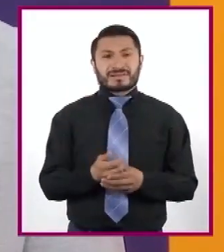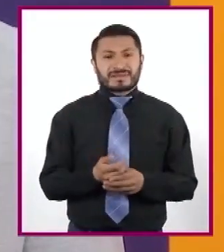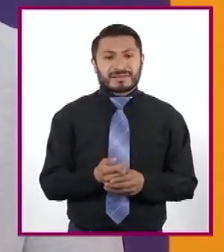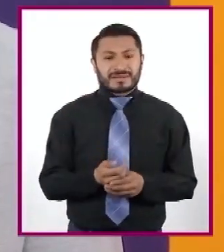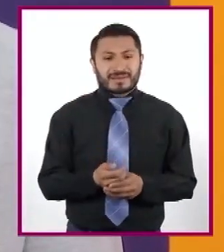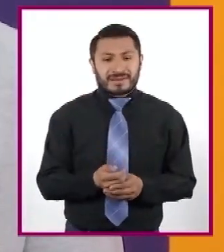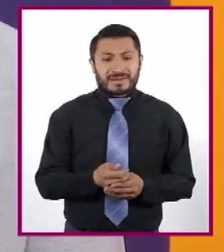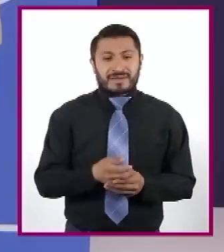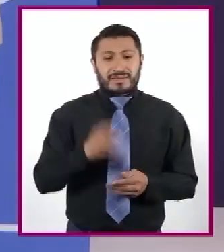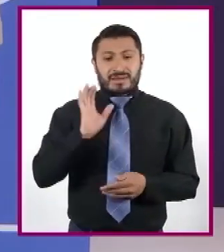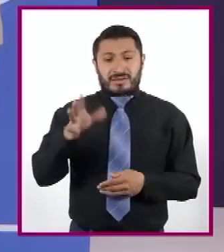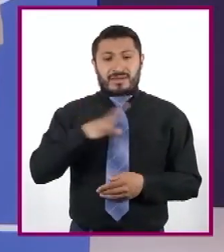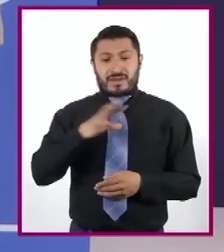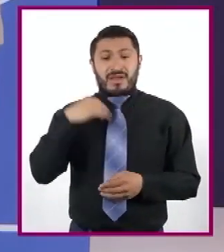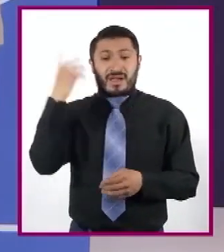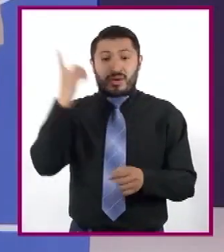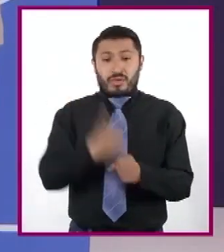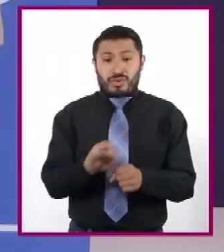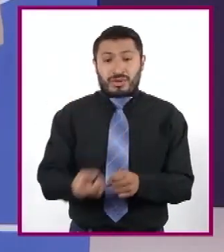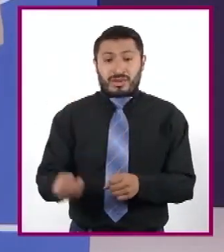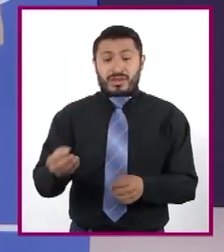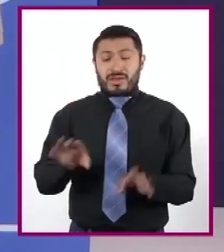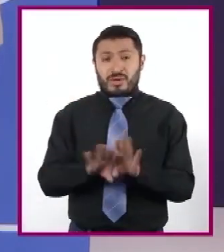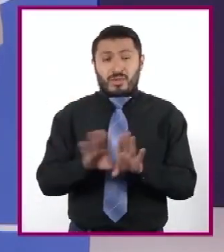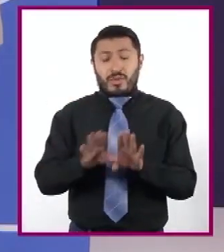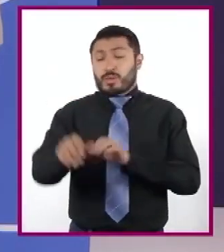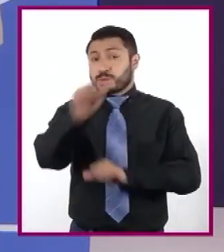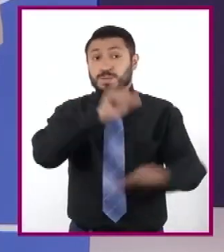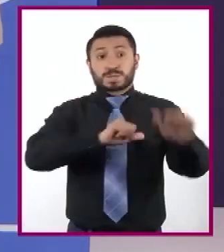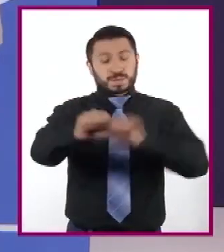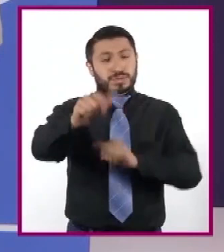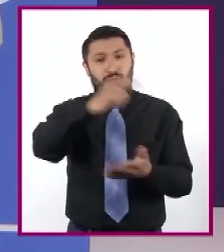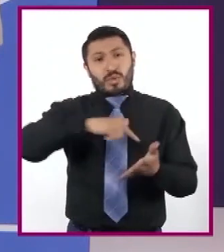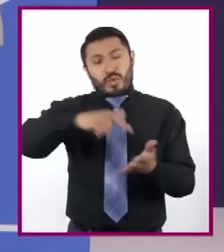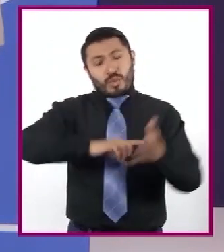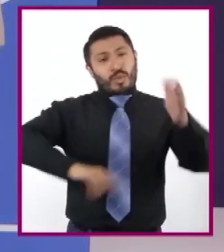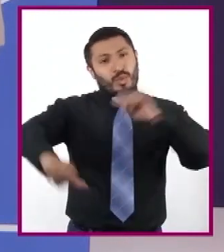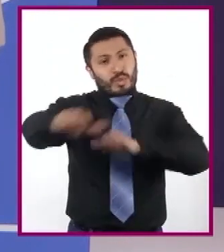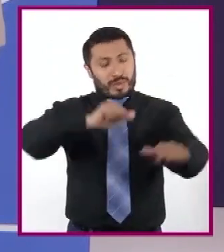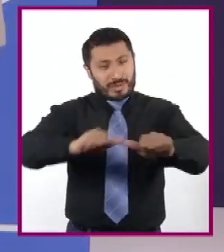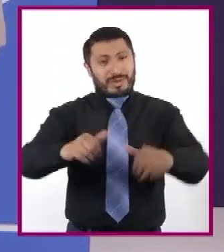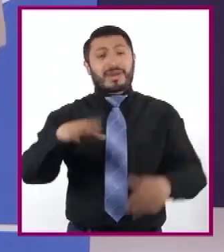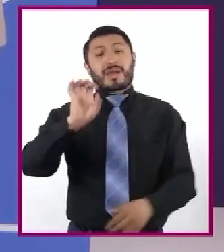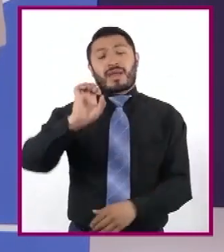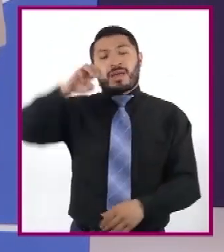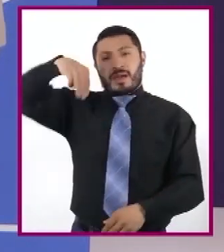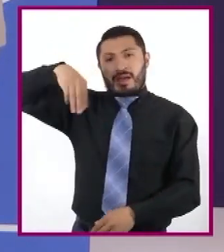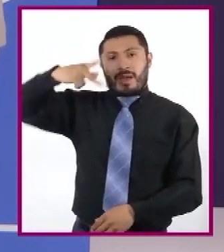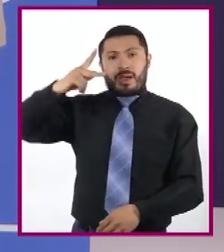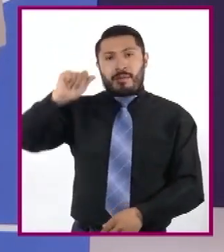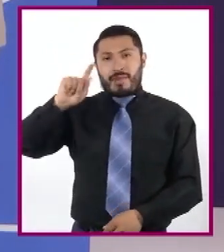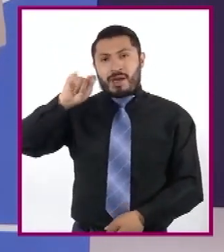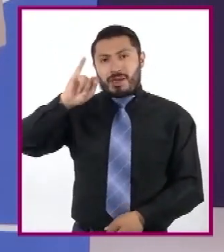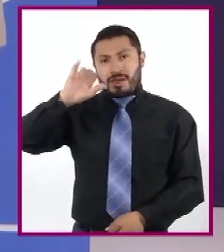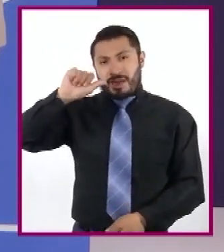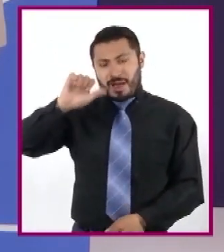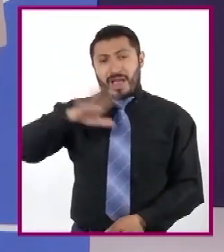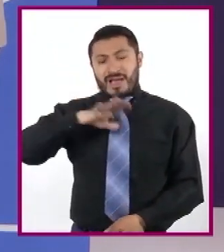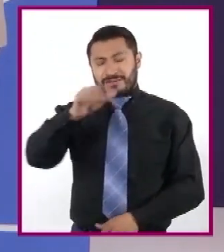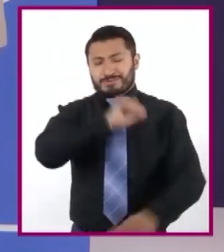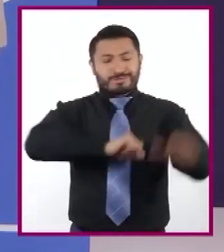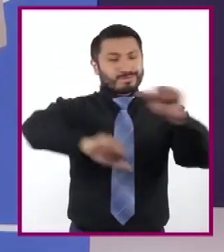cuando exista la voluntad de ponerse en los zapatos del otro, de ser empáticos, se empezará a integrar a los alumnos